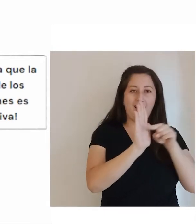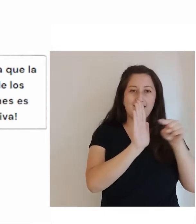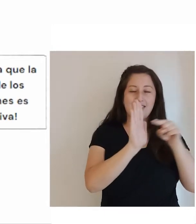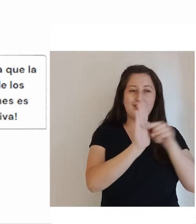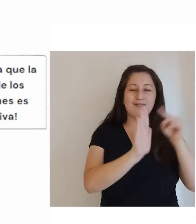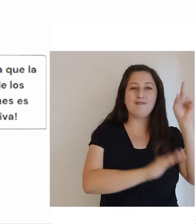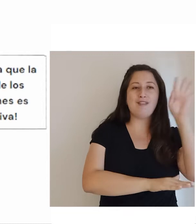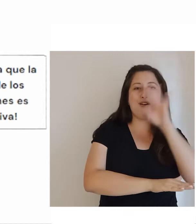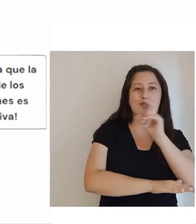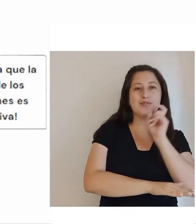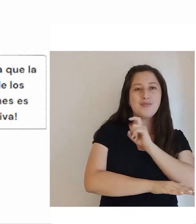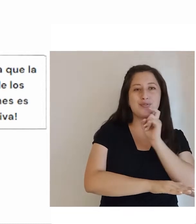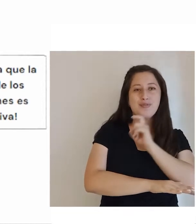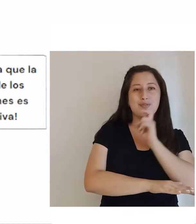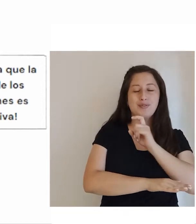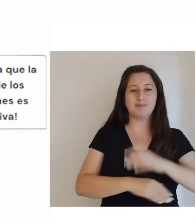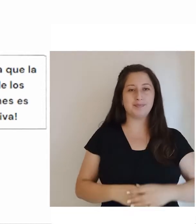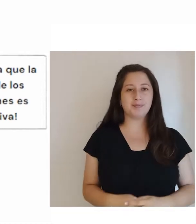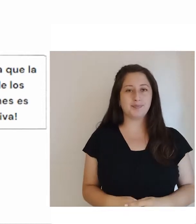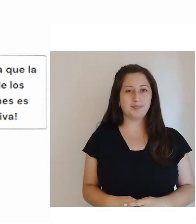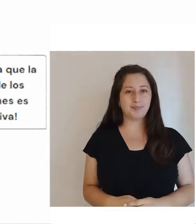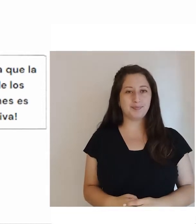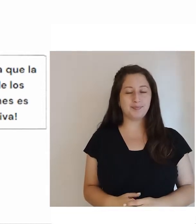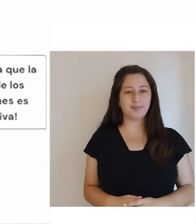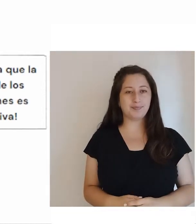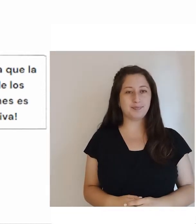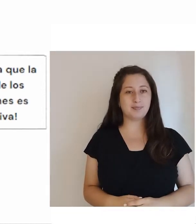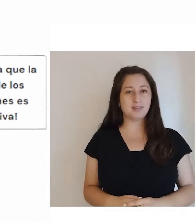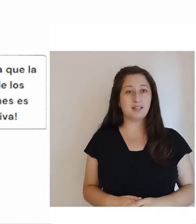una carga negativa hasta el color rojo.